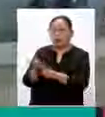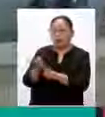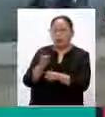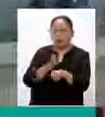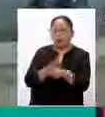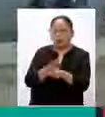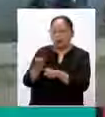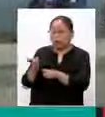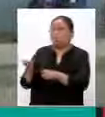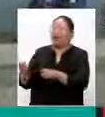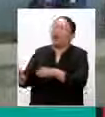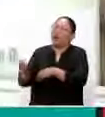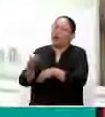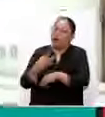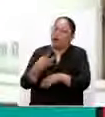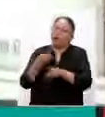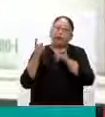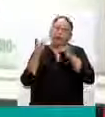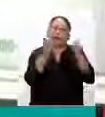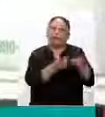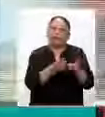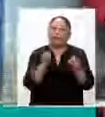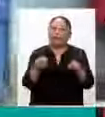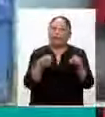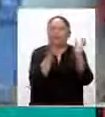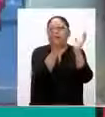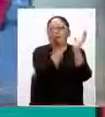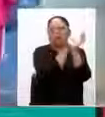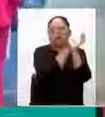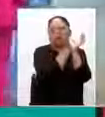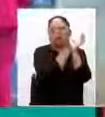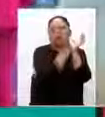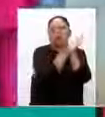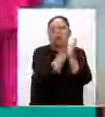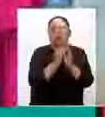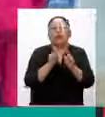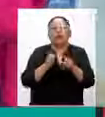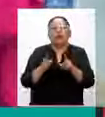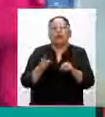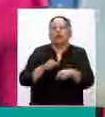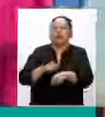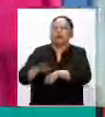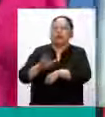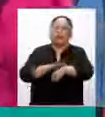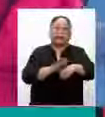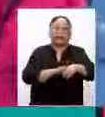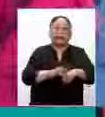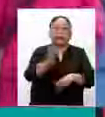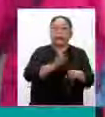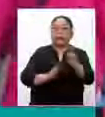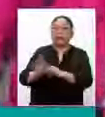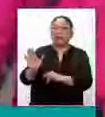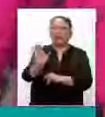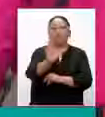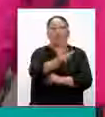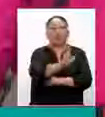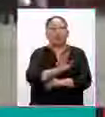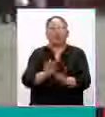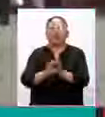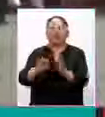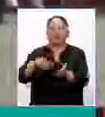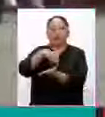denuncia porque queremos que nos atiendan. Pero en este momento, a la población, convocarla. Usted encuentra un centro de salud que